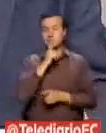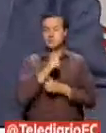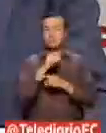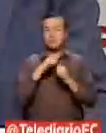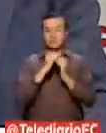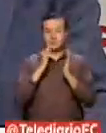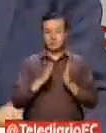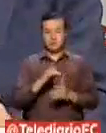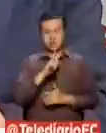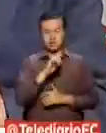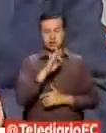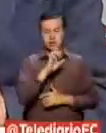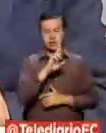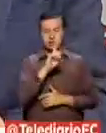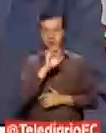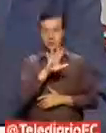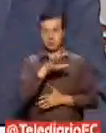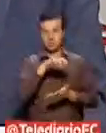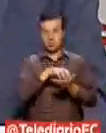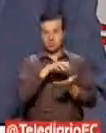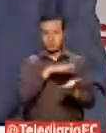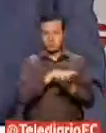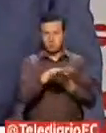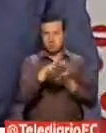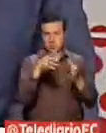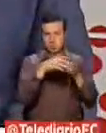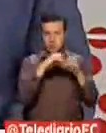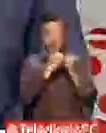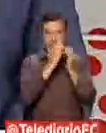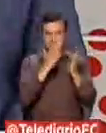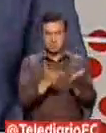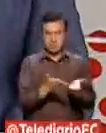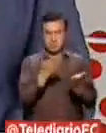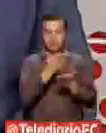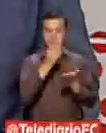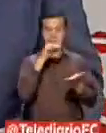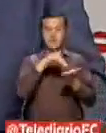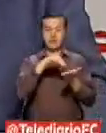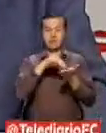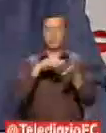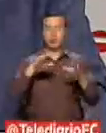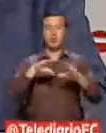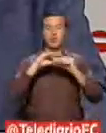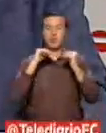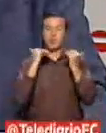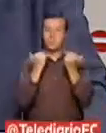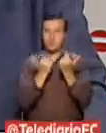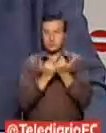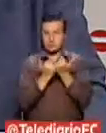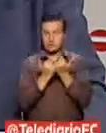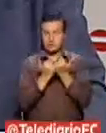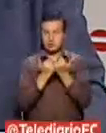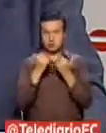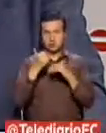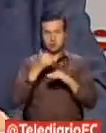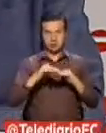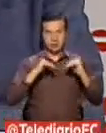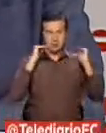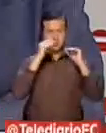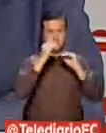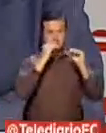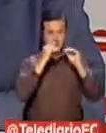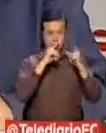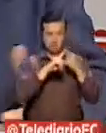es César Litardo, asambleísta por la provincia de Los Ríos, integrante de la Comisión de Soberanía Alimentaria,